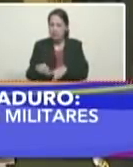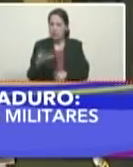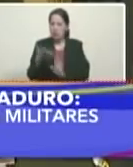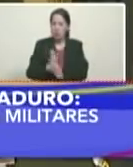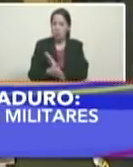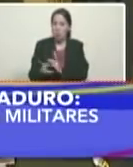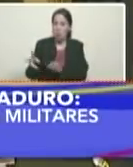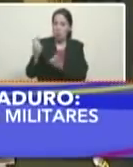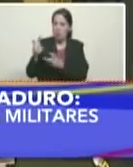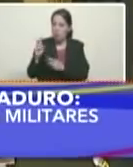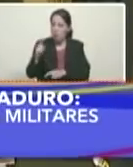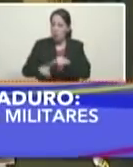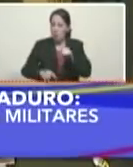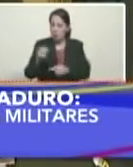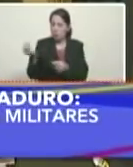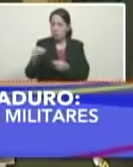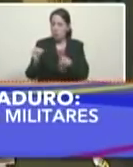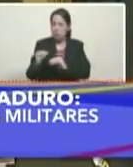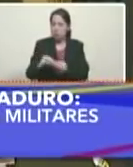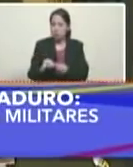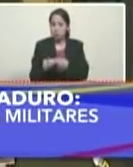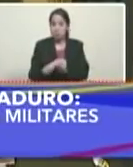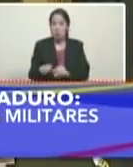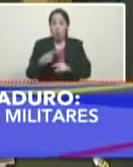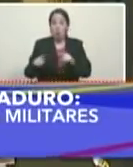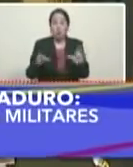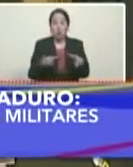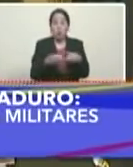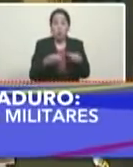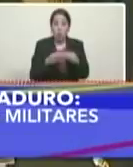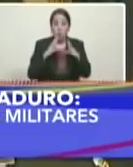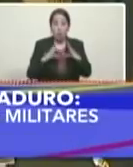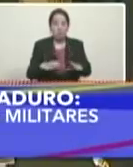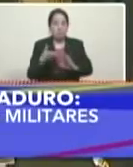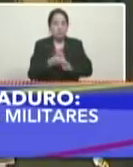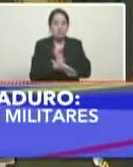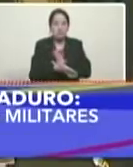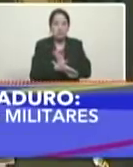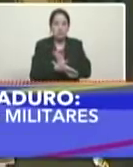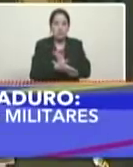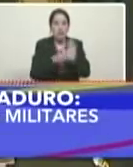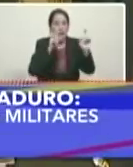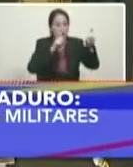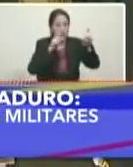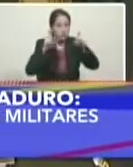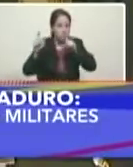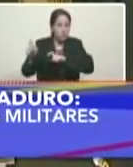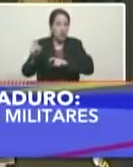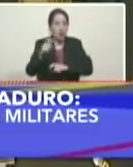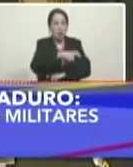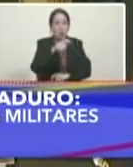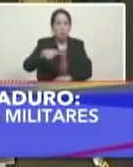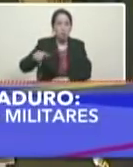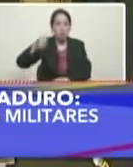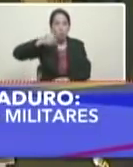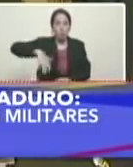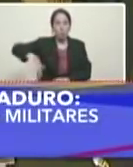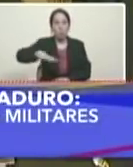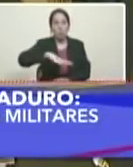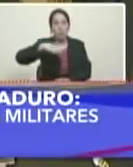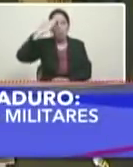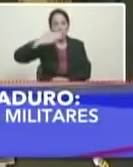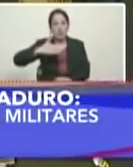encargado de la formación capacitación y adiestramiento del personal civil y militar quiere decir que esto será